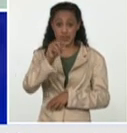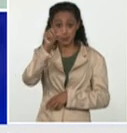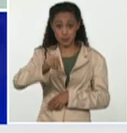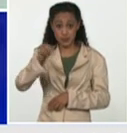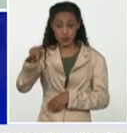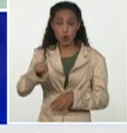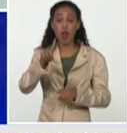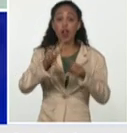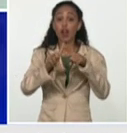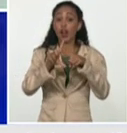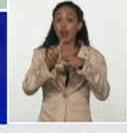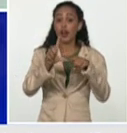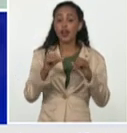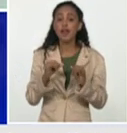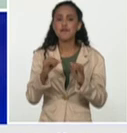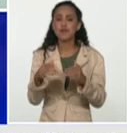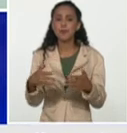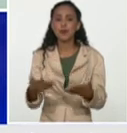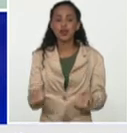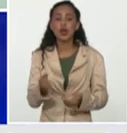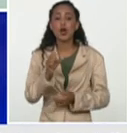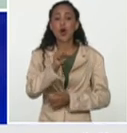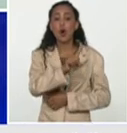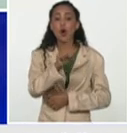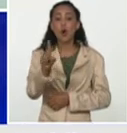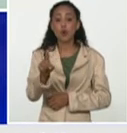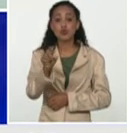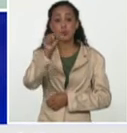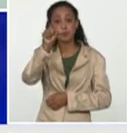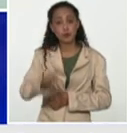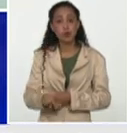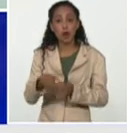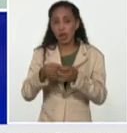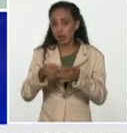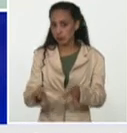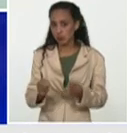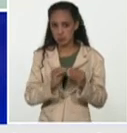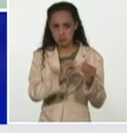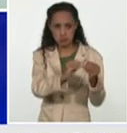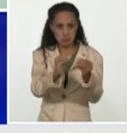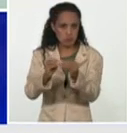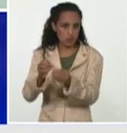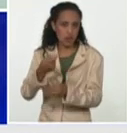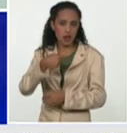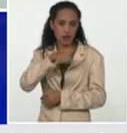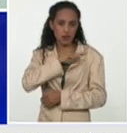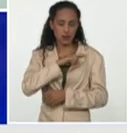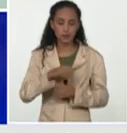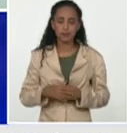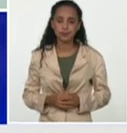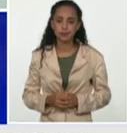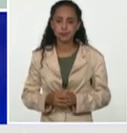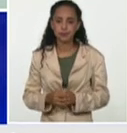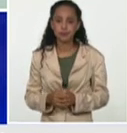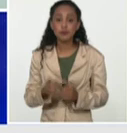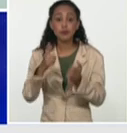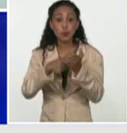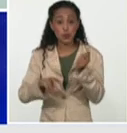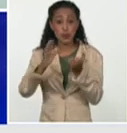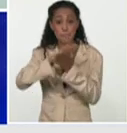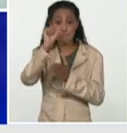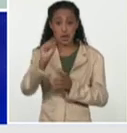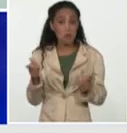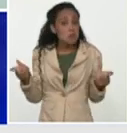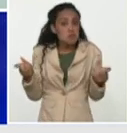Regla se diagnostican 11 casos autóctonos en el día de ayer. Mayabeque reduce el número de casos